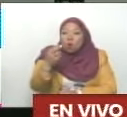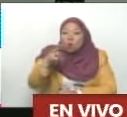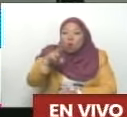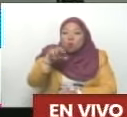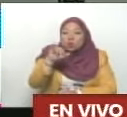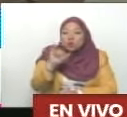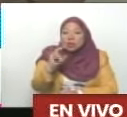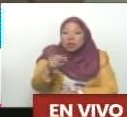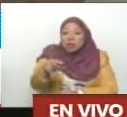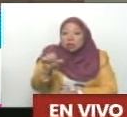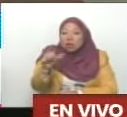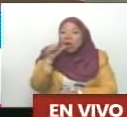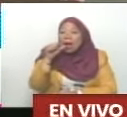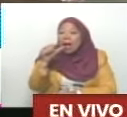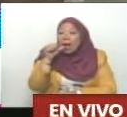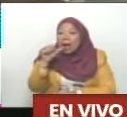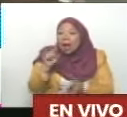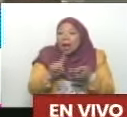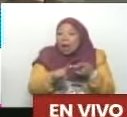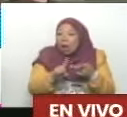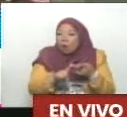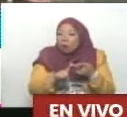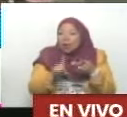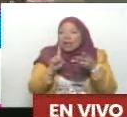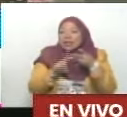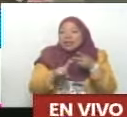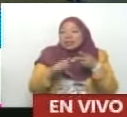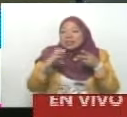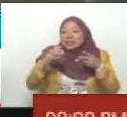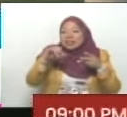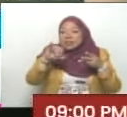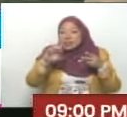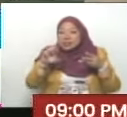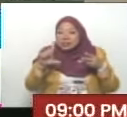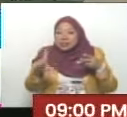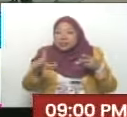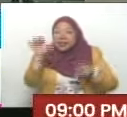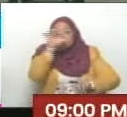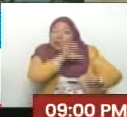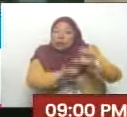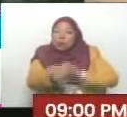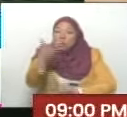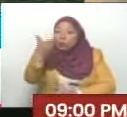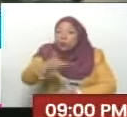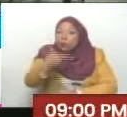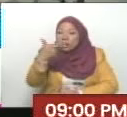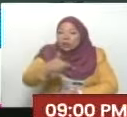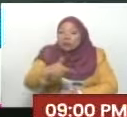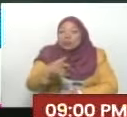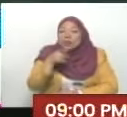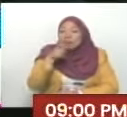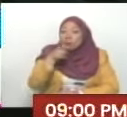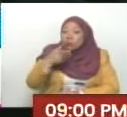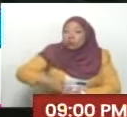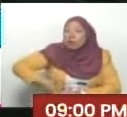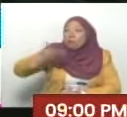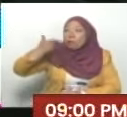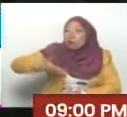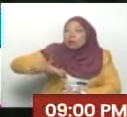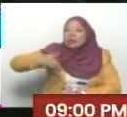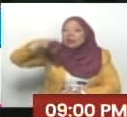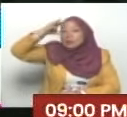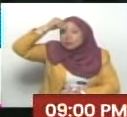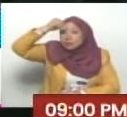agua. Naguará, tiene que hacer los chinos, pues. No te digo yo, mi pregunta era pertinente. Sí. ¿Ah? Y en esta